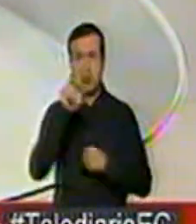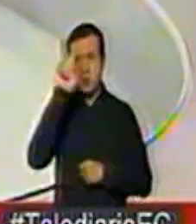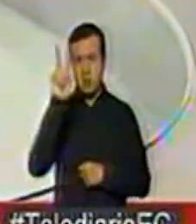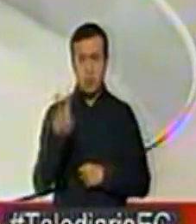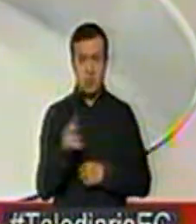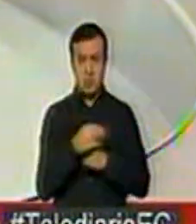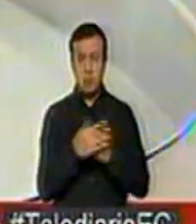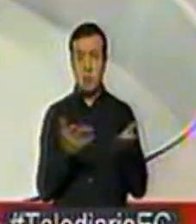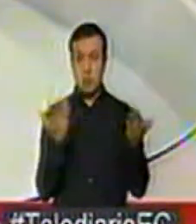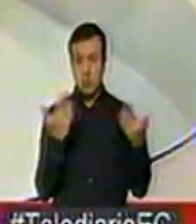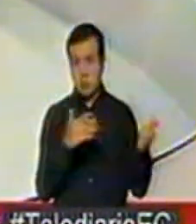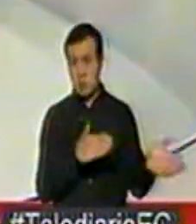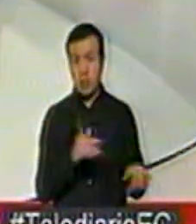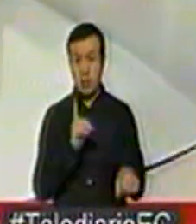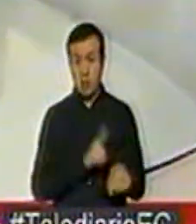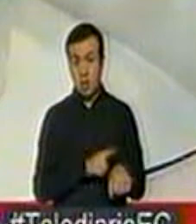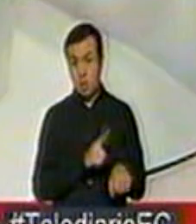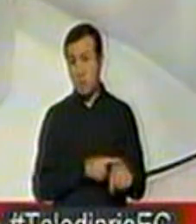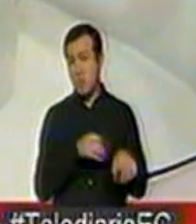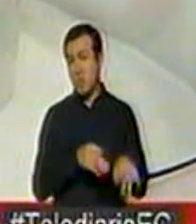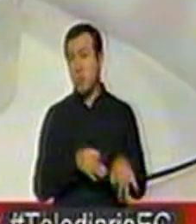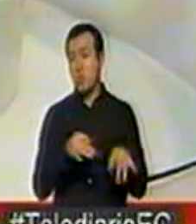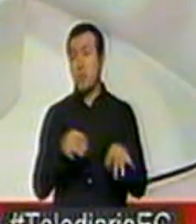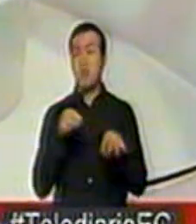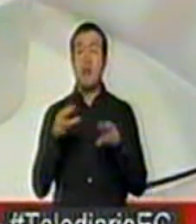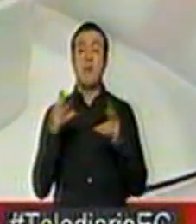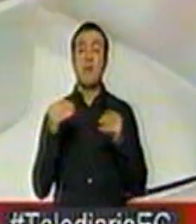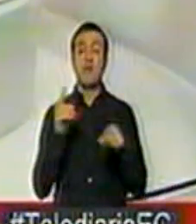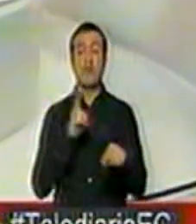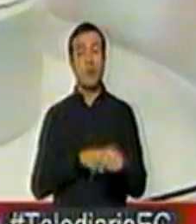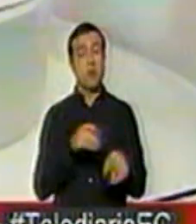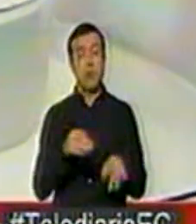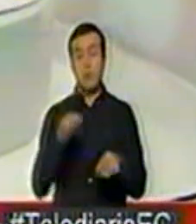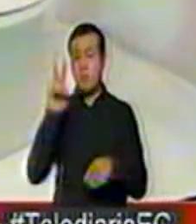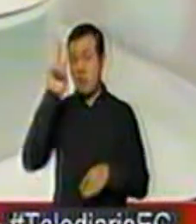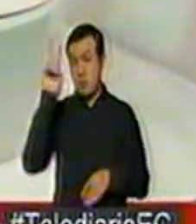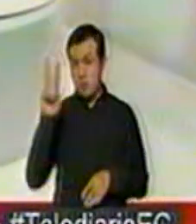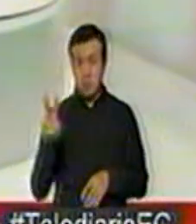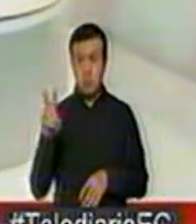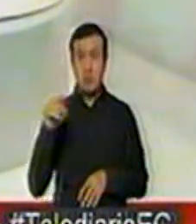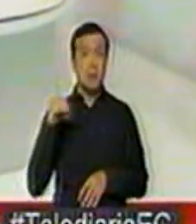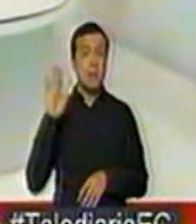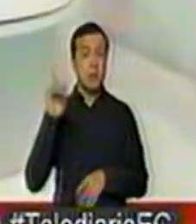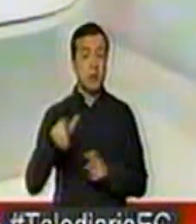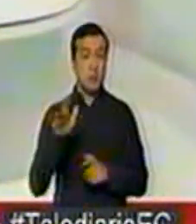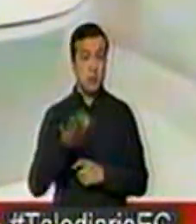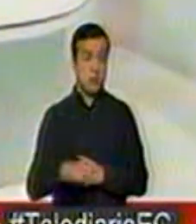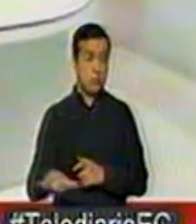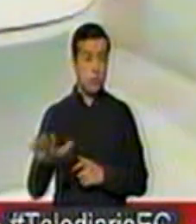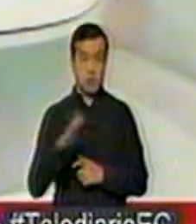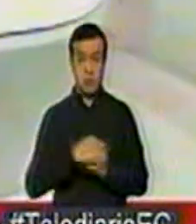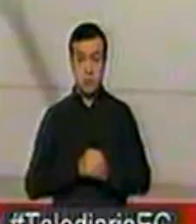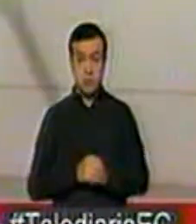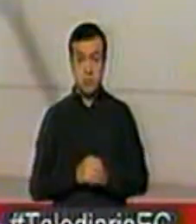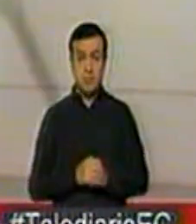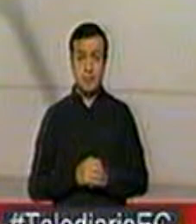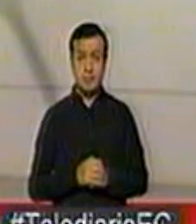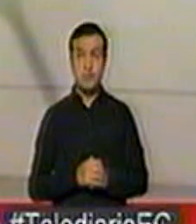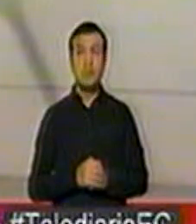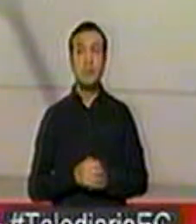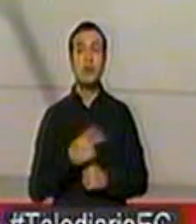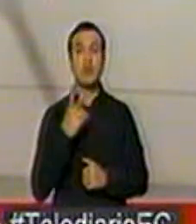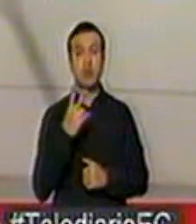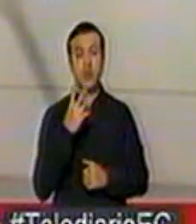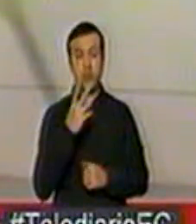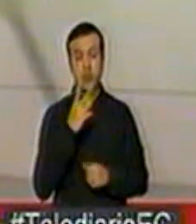es que se demora demasiado en dar este documento, tanto en Venezuela y pues mucho más para quienes ya están aquí. Bueno, aquí hay